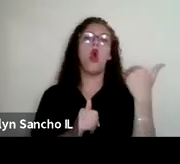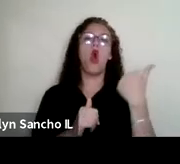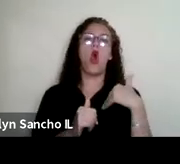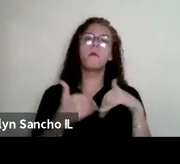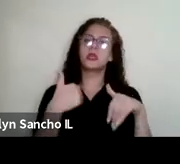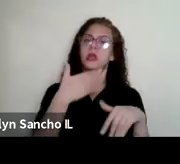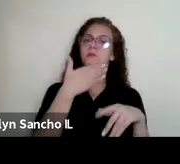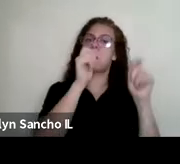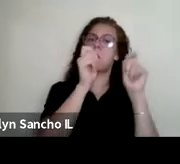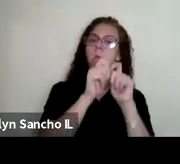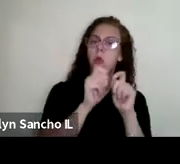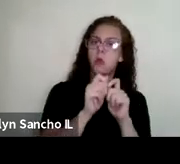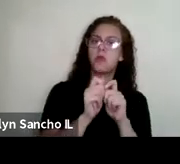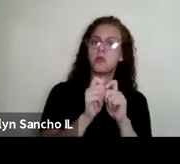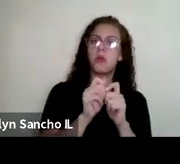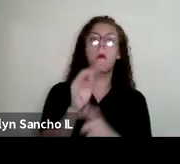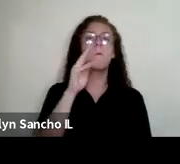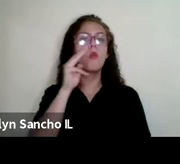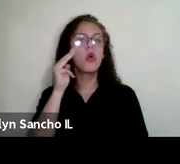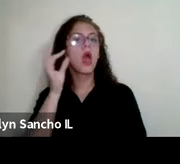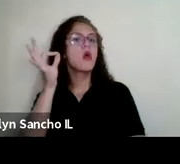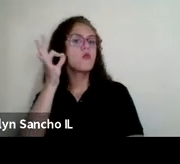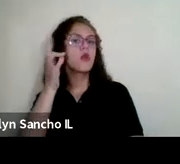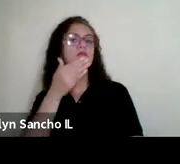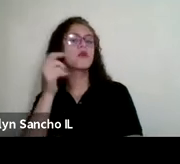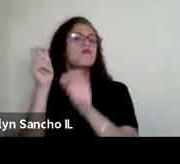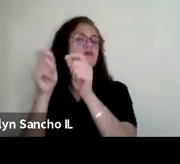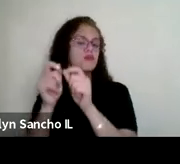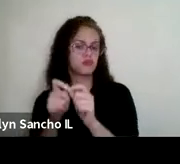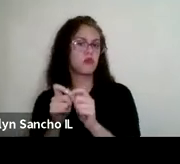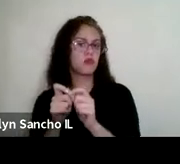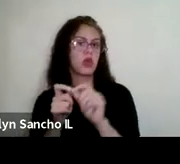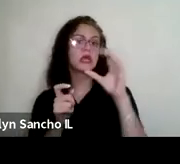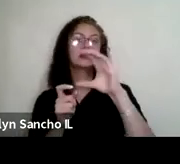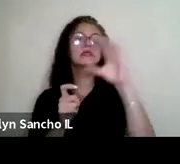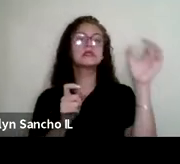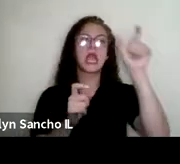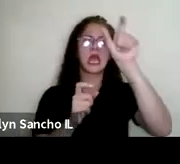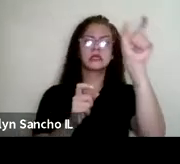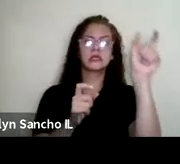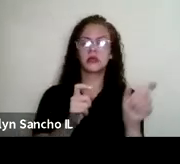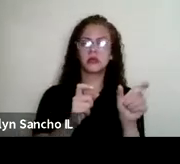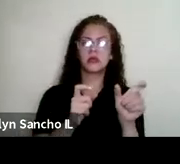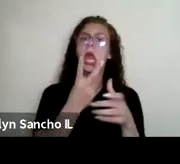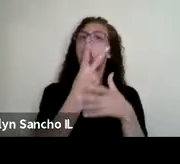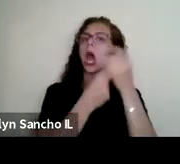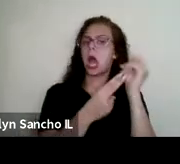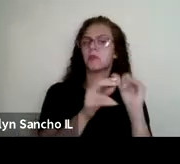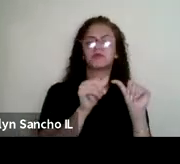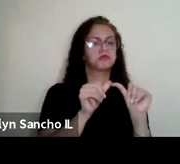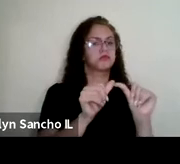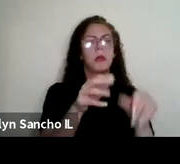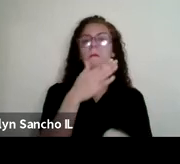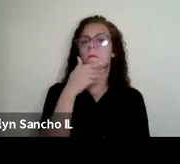mejor promedio, en morado cuando las mujeres tienen mejor promedio y en celeste cuando ambos sexos tienen el